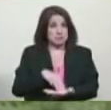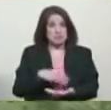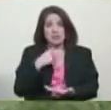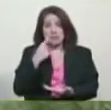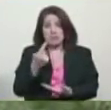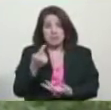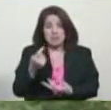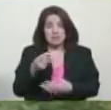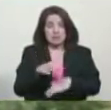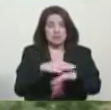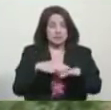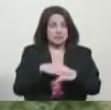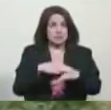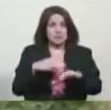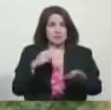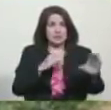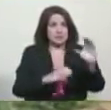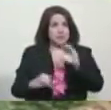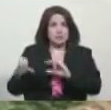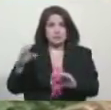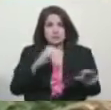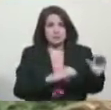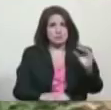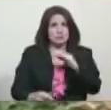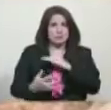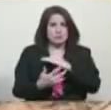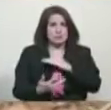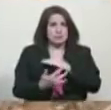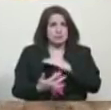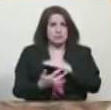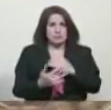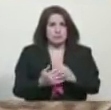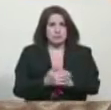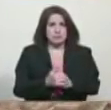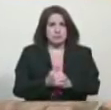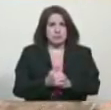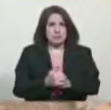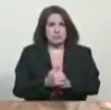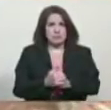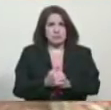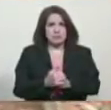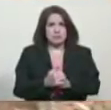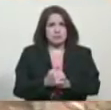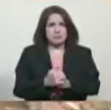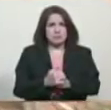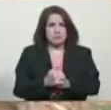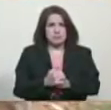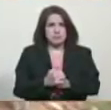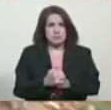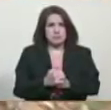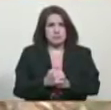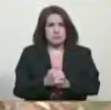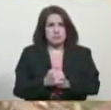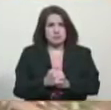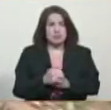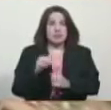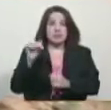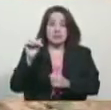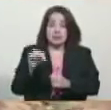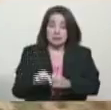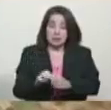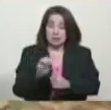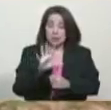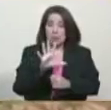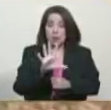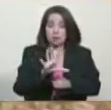de Ciencia y Tecnología quien nos explique este proceso. Sí, presidente. Desde acá, desde este núcleo, uno de los